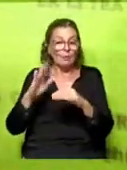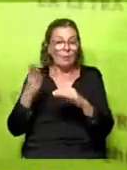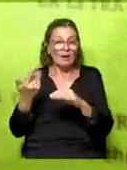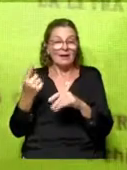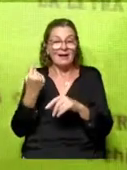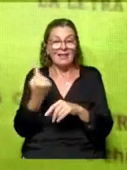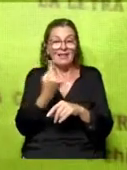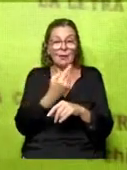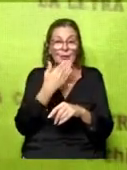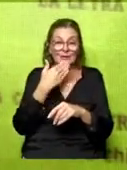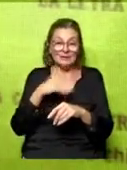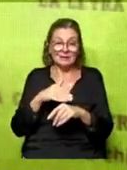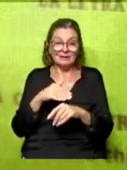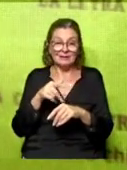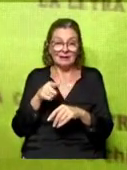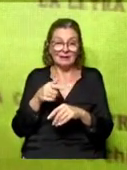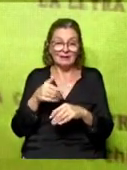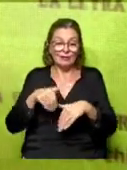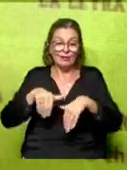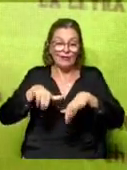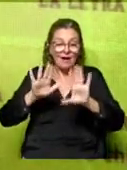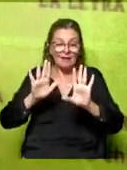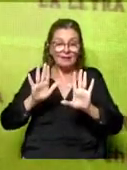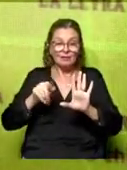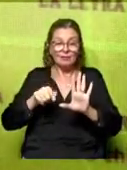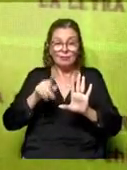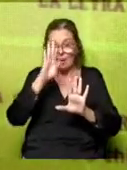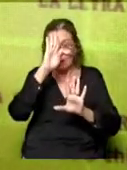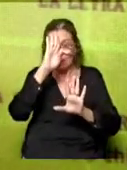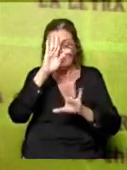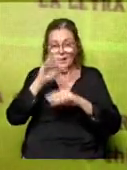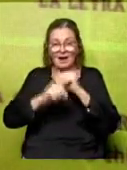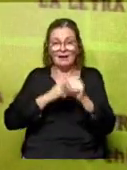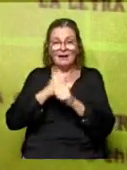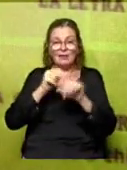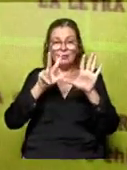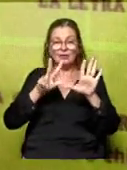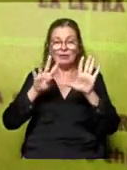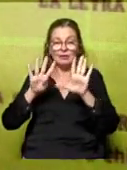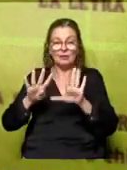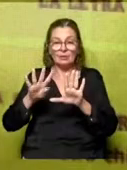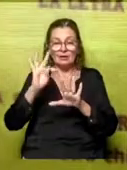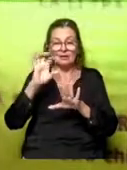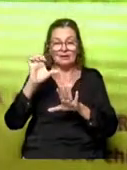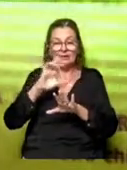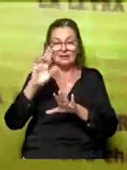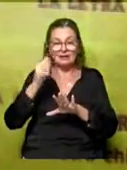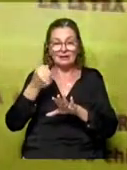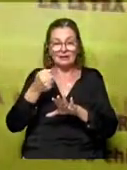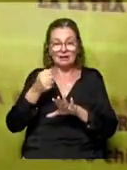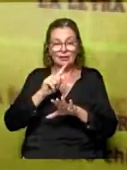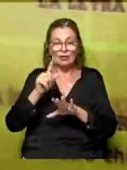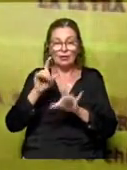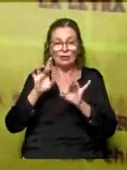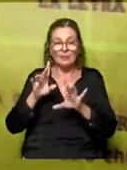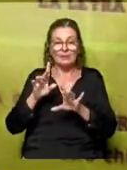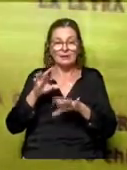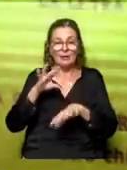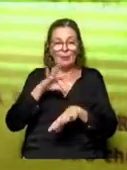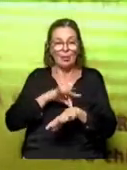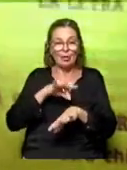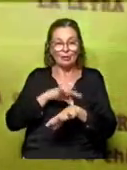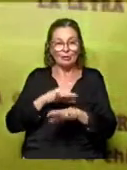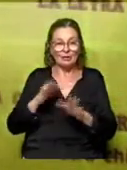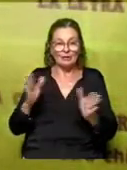ciudadano entienda que se nos va lo que yo aprendí en el año 89 con Juan Pablo Terra y Mabel Hoppenheim, no solo como pediatra, que